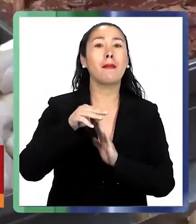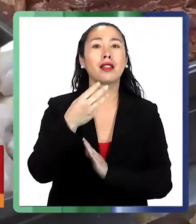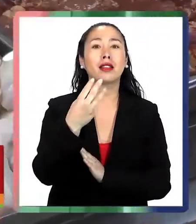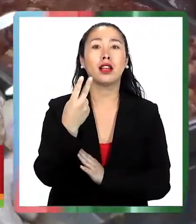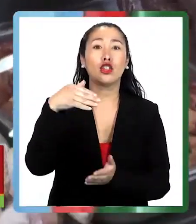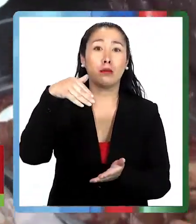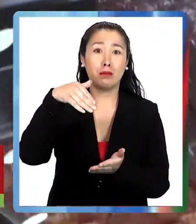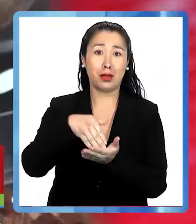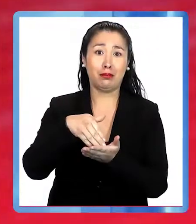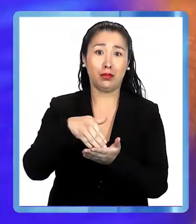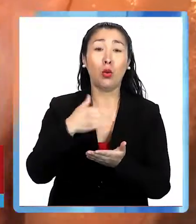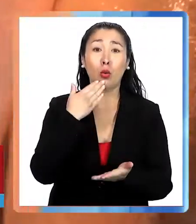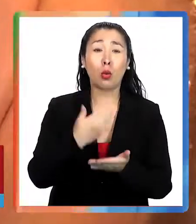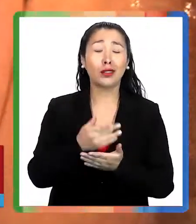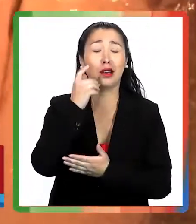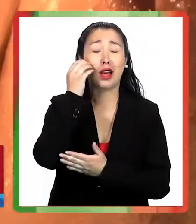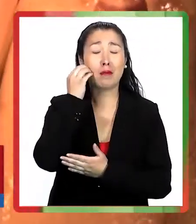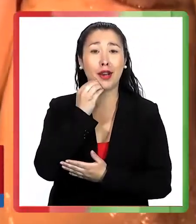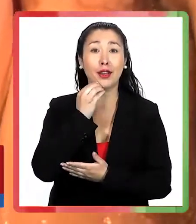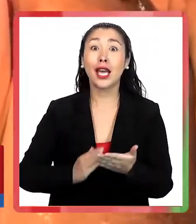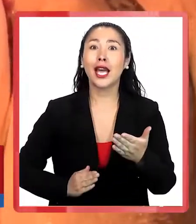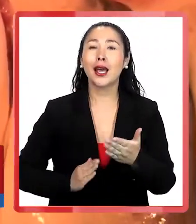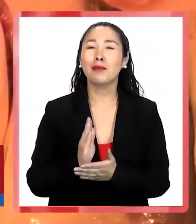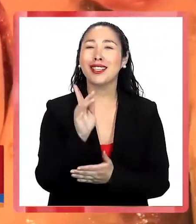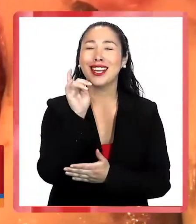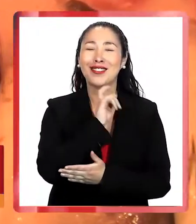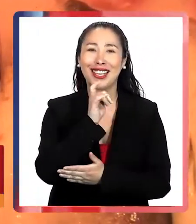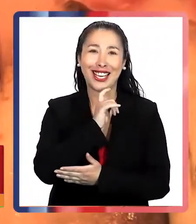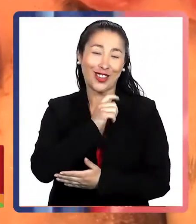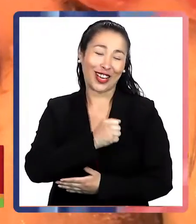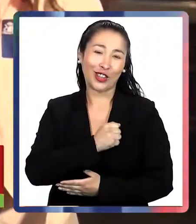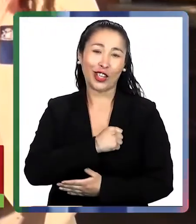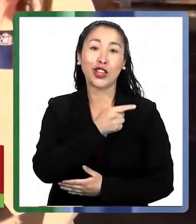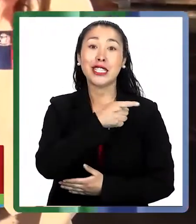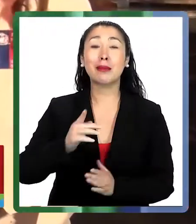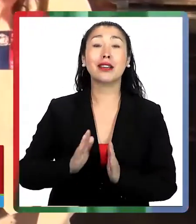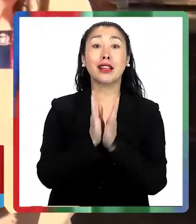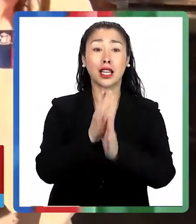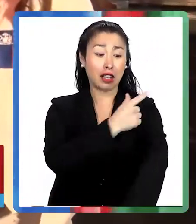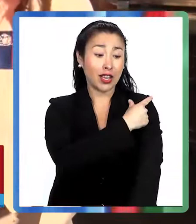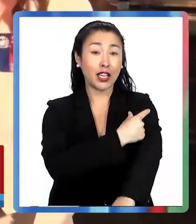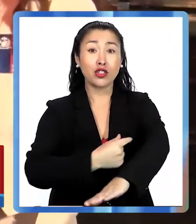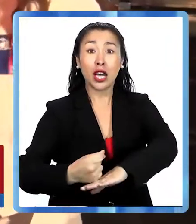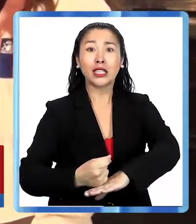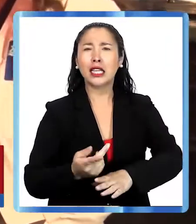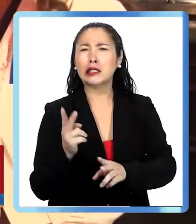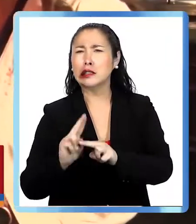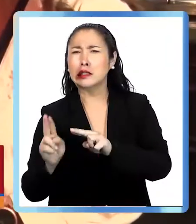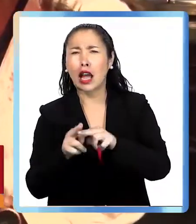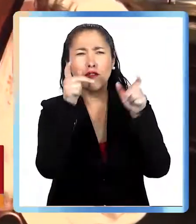mil pesos en mayo. Se acerca el feriado católico de Semana Santa y en todo el país se están